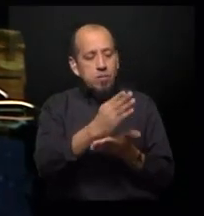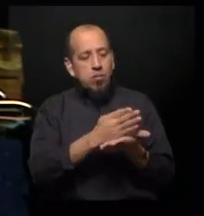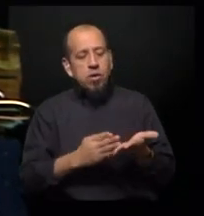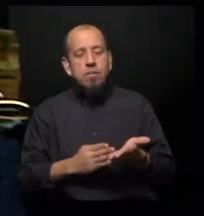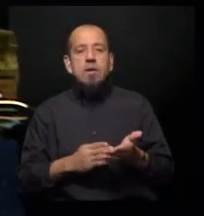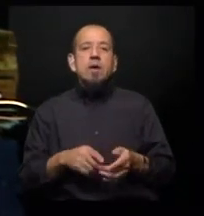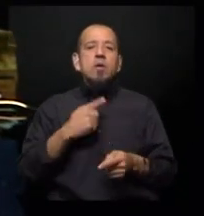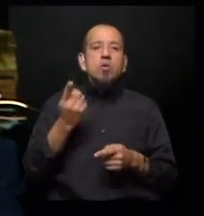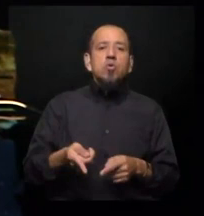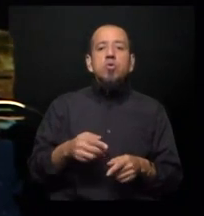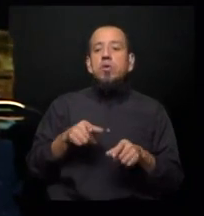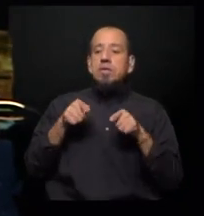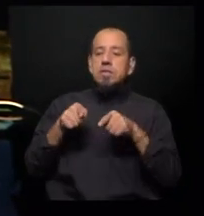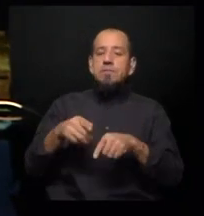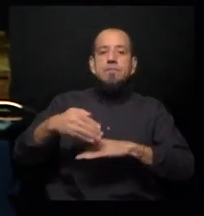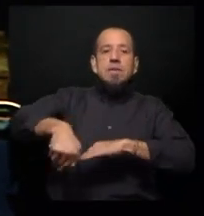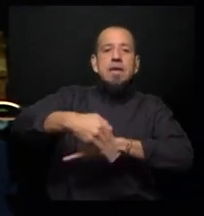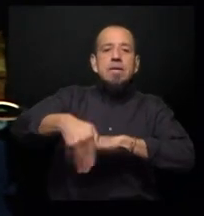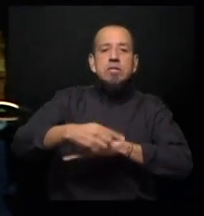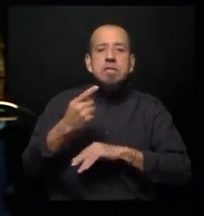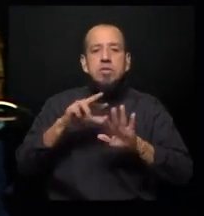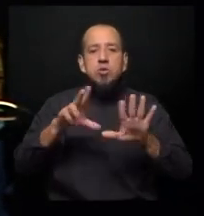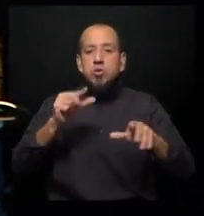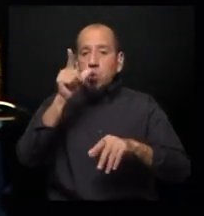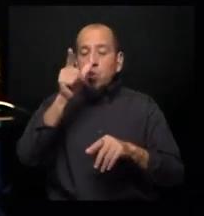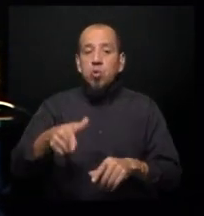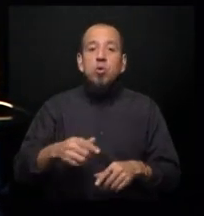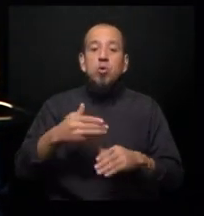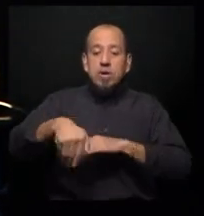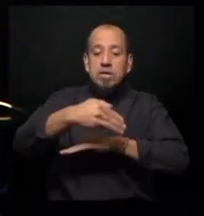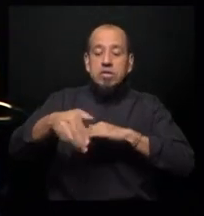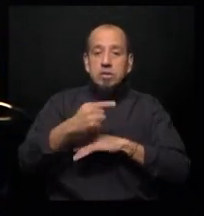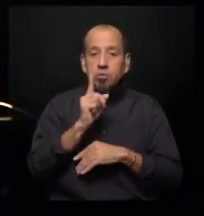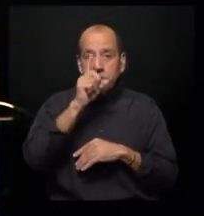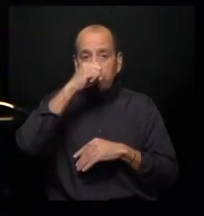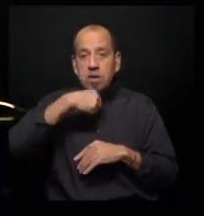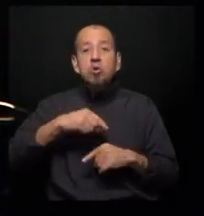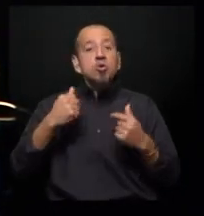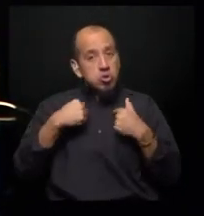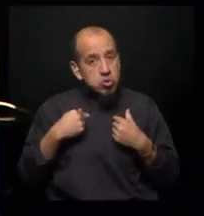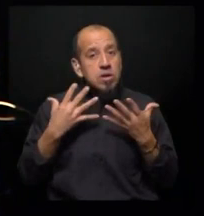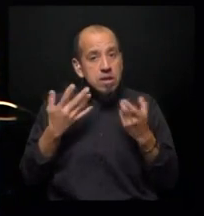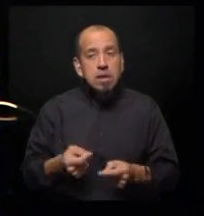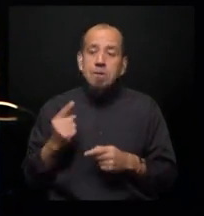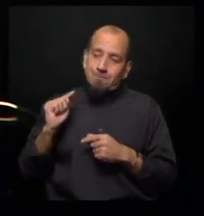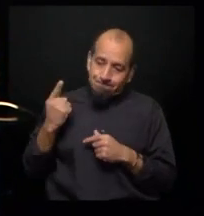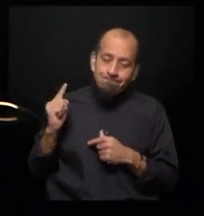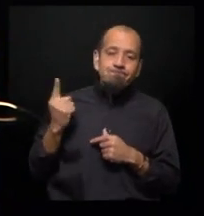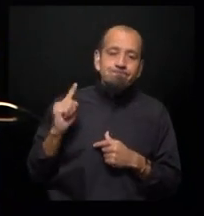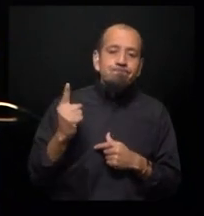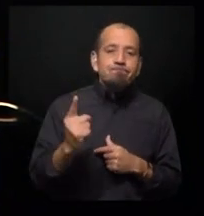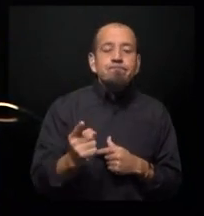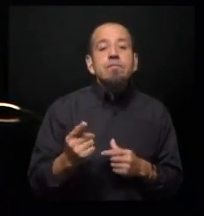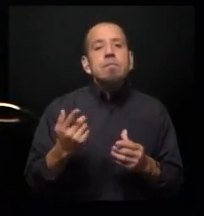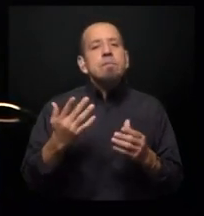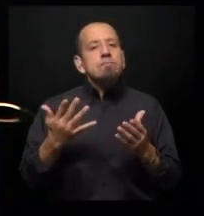es en 18 la principal Avenida montevidiana quiero llegar puesta a soñar nadie me